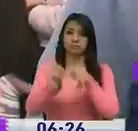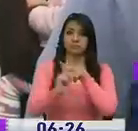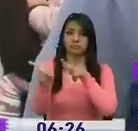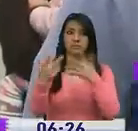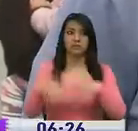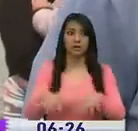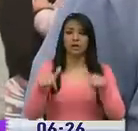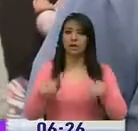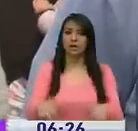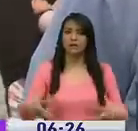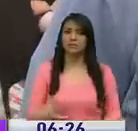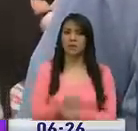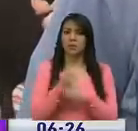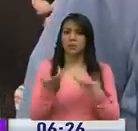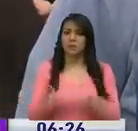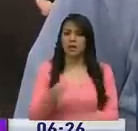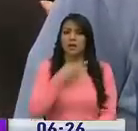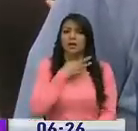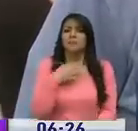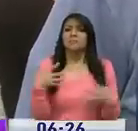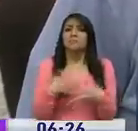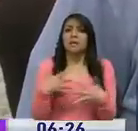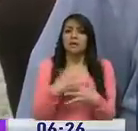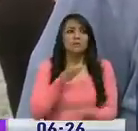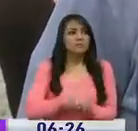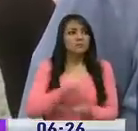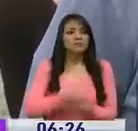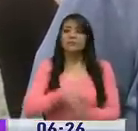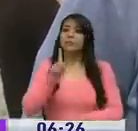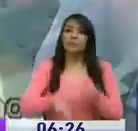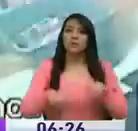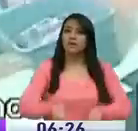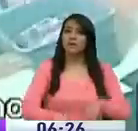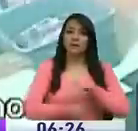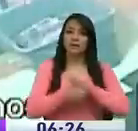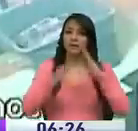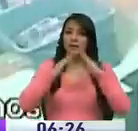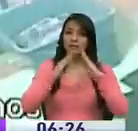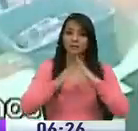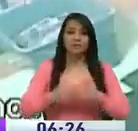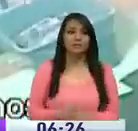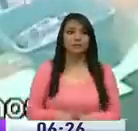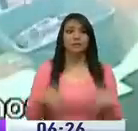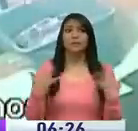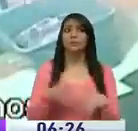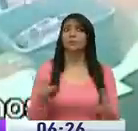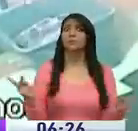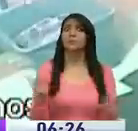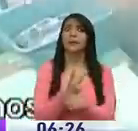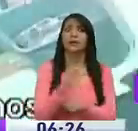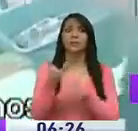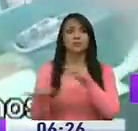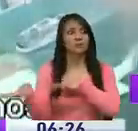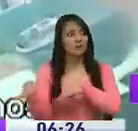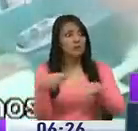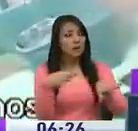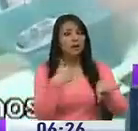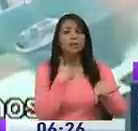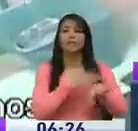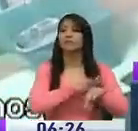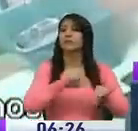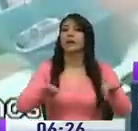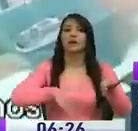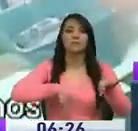desamparados nerviosos no podemos estar tranquilos ya en nuestras viviendas fue lo más violento que vieron los vecinos y la gota que derramó la